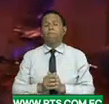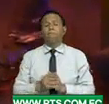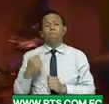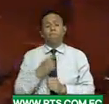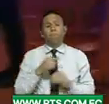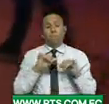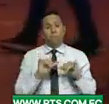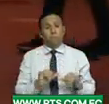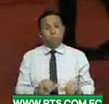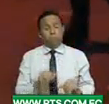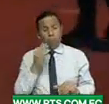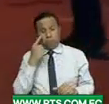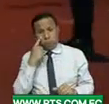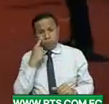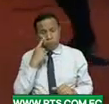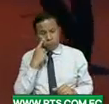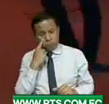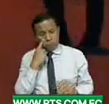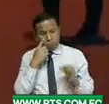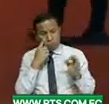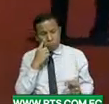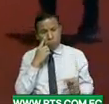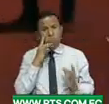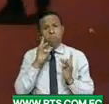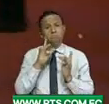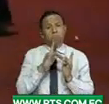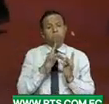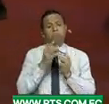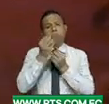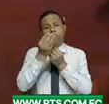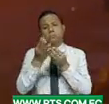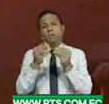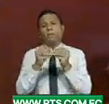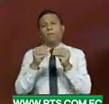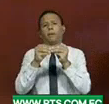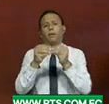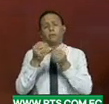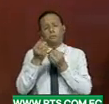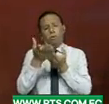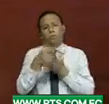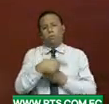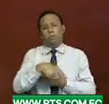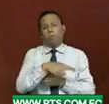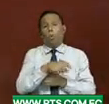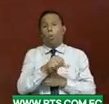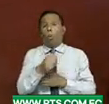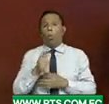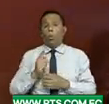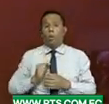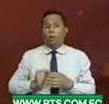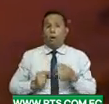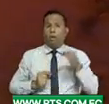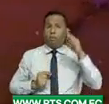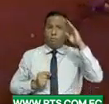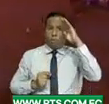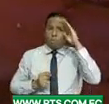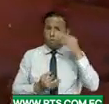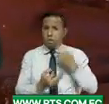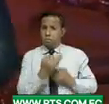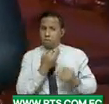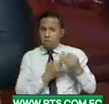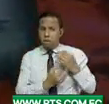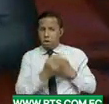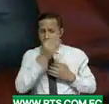la noticia lo amerita, nosotros estaremos informando oportunamente de lo que ha ocurrido aquí u otros detalles que la Policía Nacional tenga en cuanto a